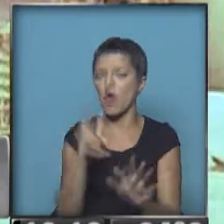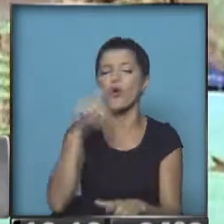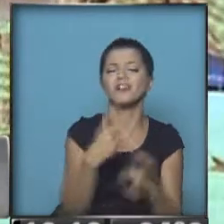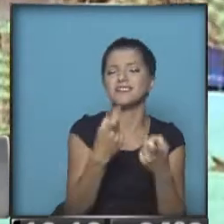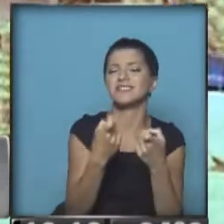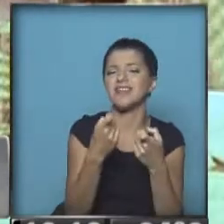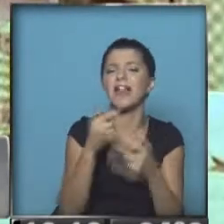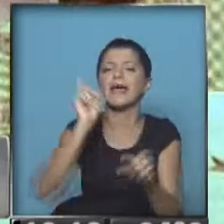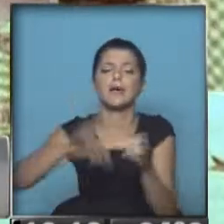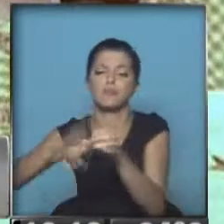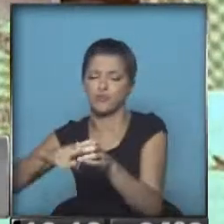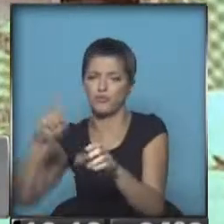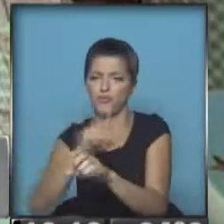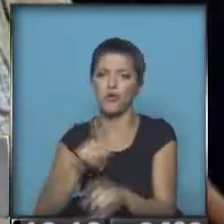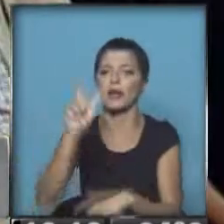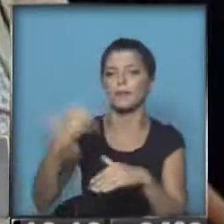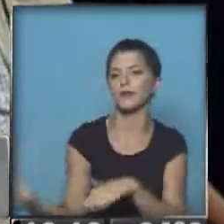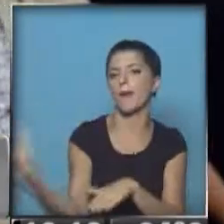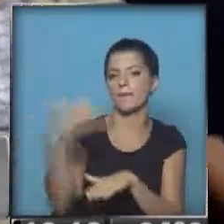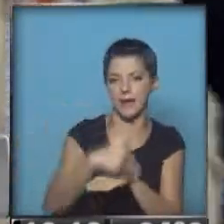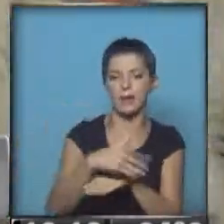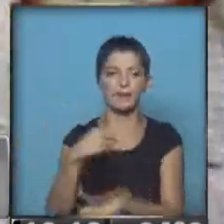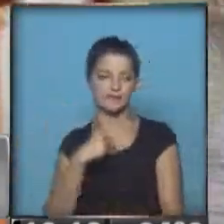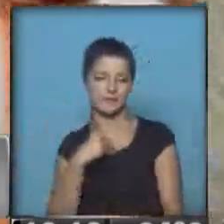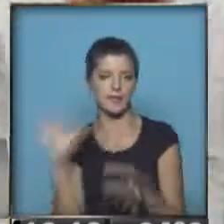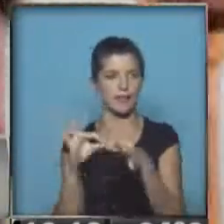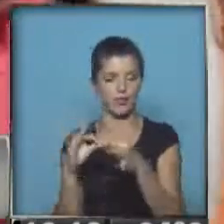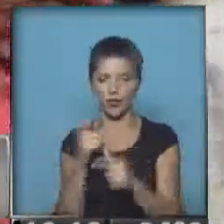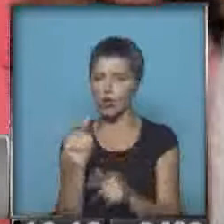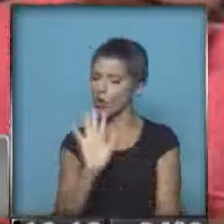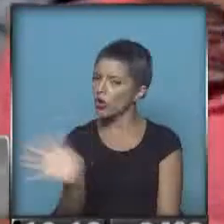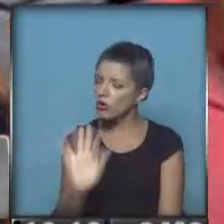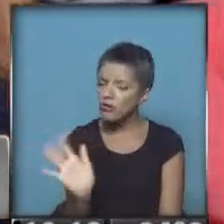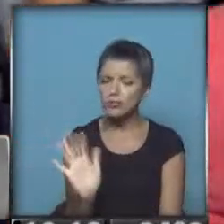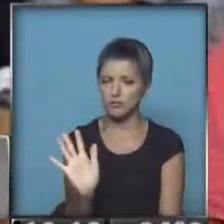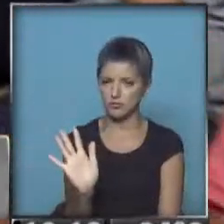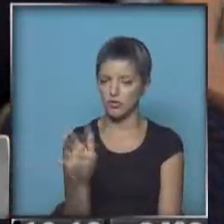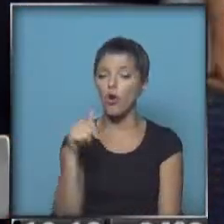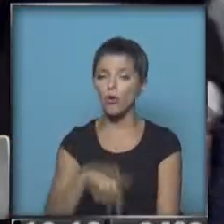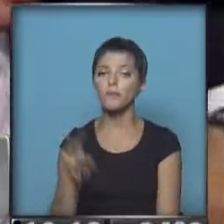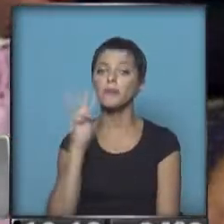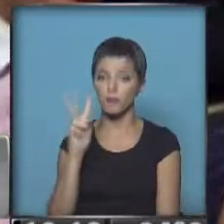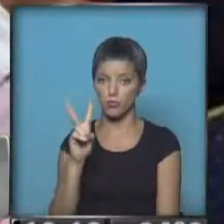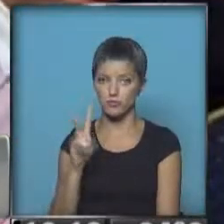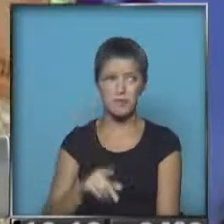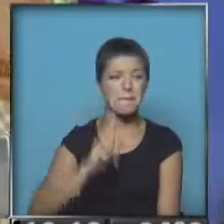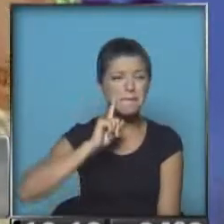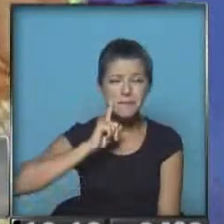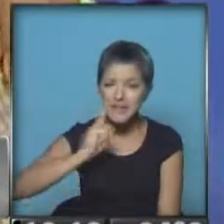Ya no hay necesidad de que la gente venga porque esté identificada en un partido. Al contrario, hoy vemos